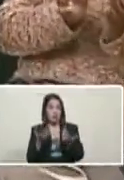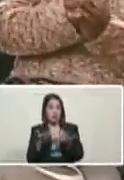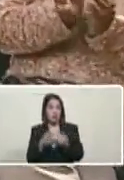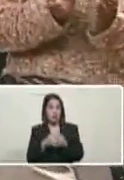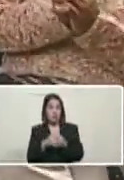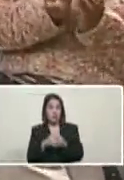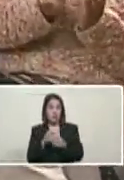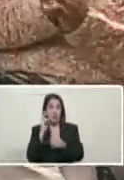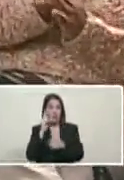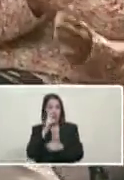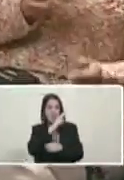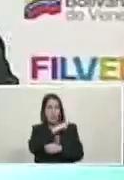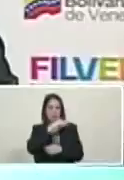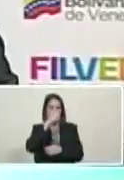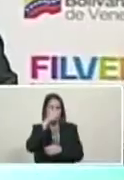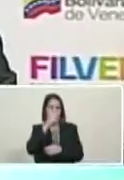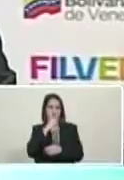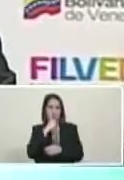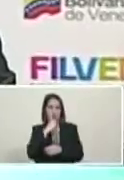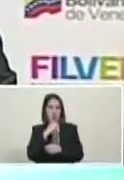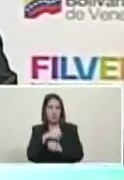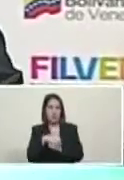El director